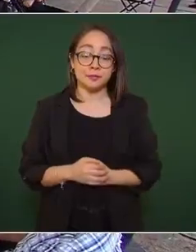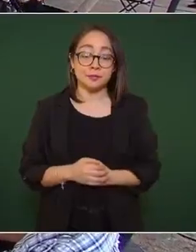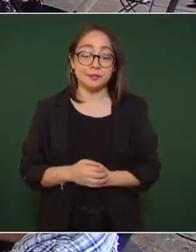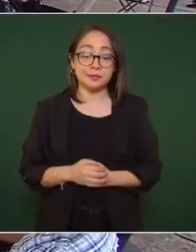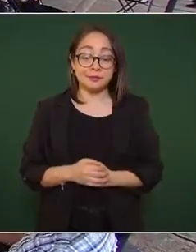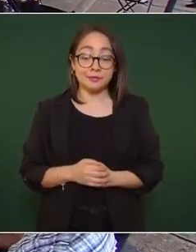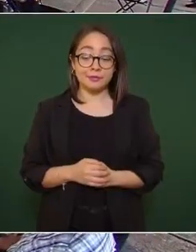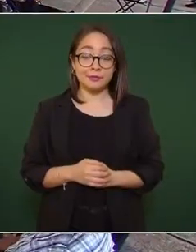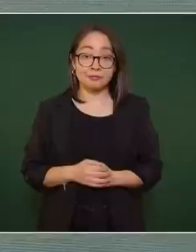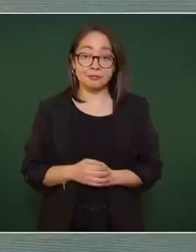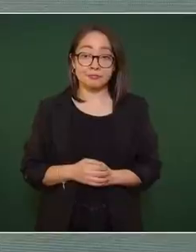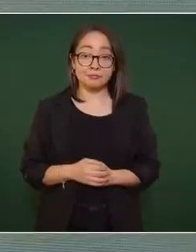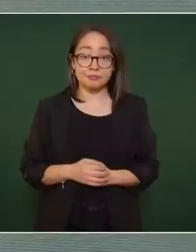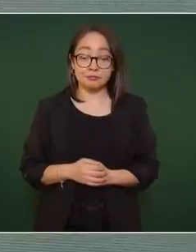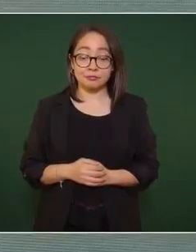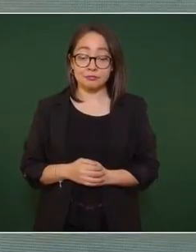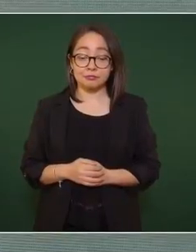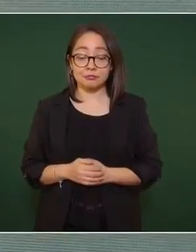mi lucha